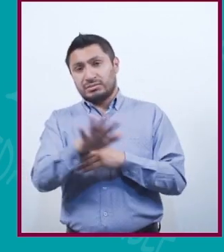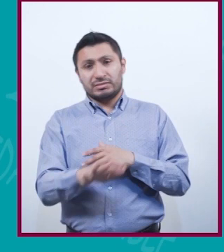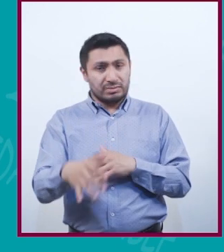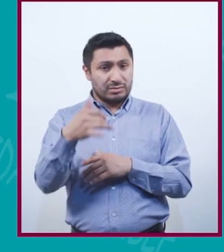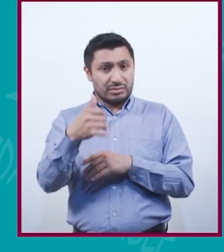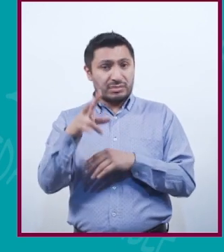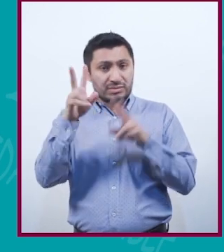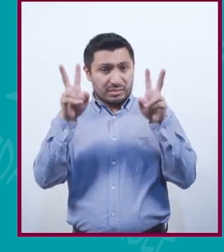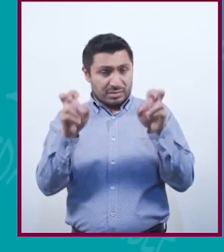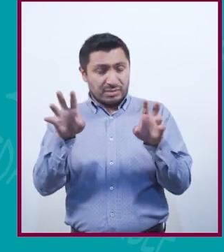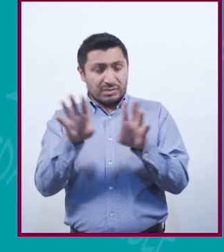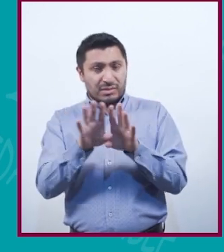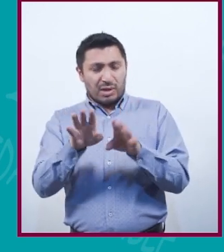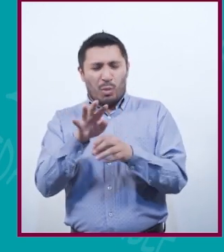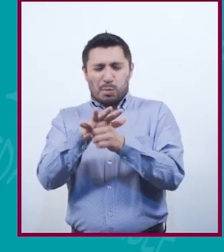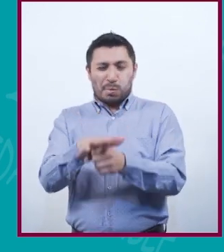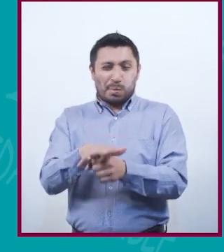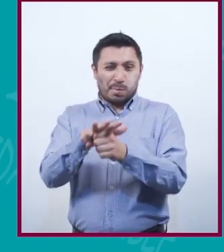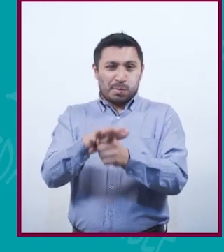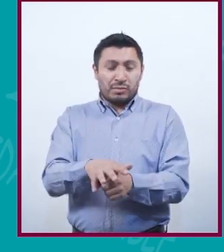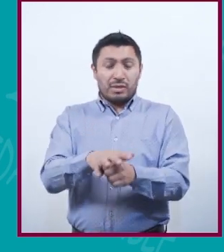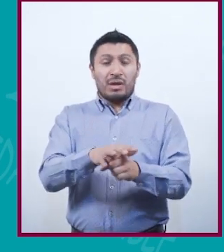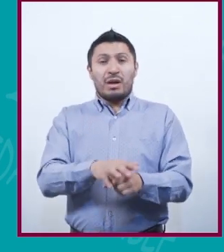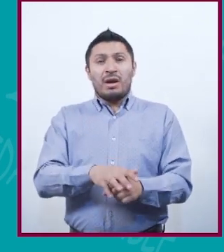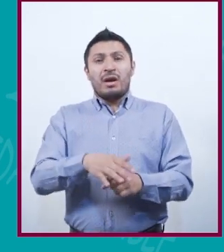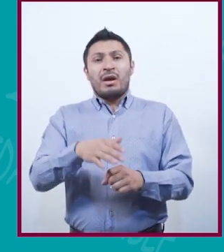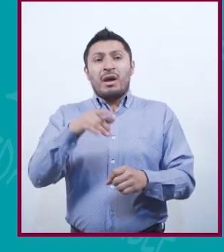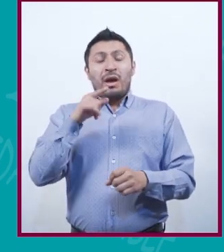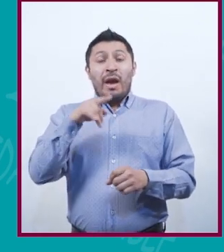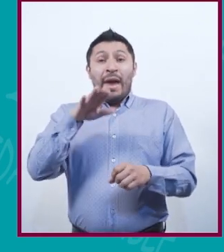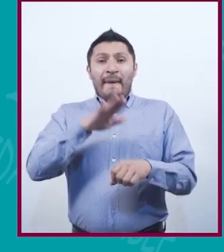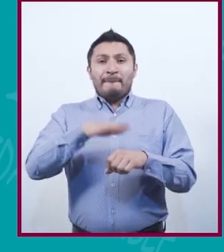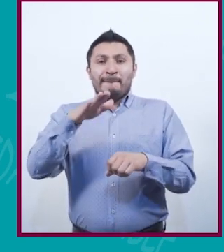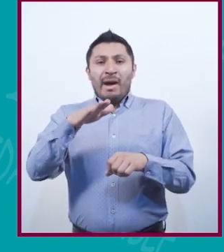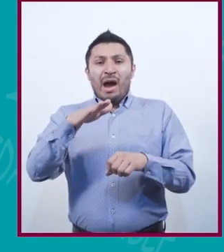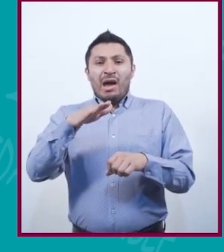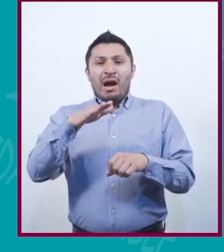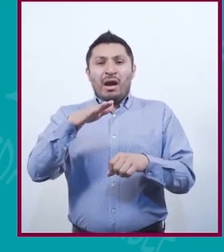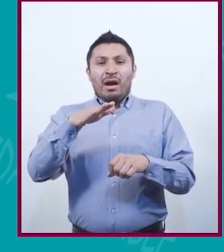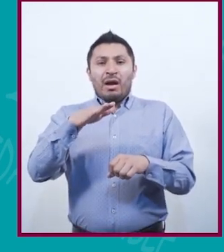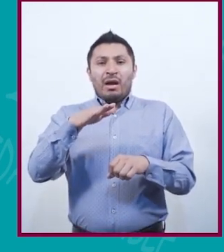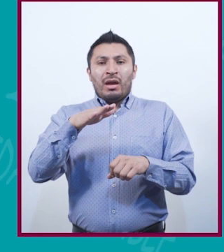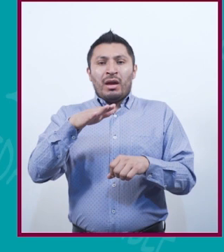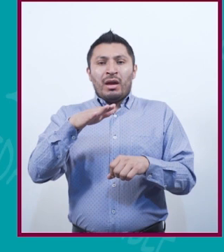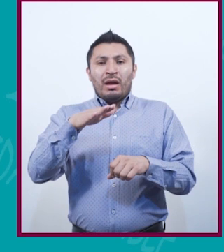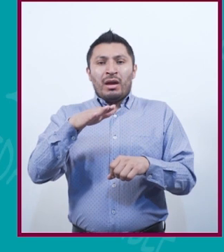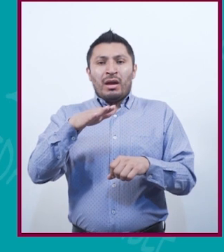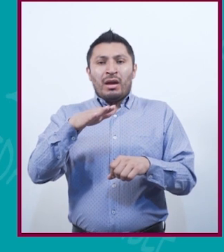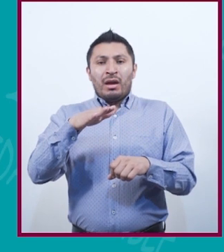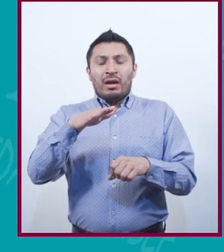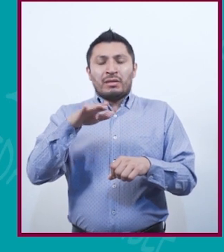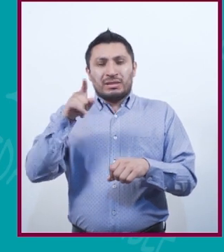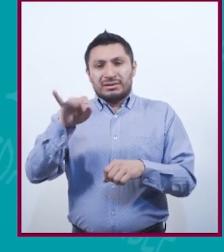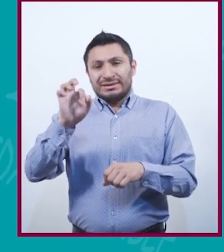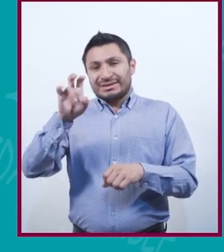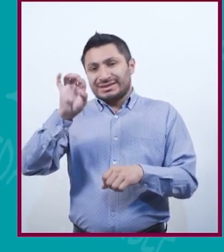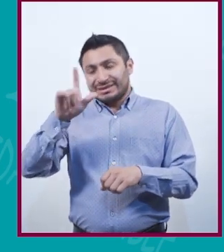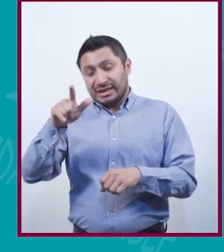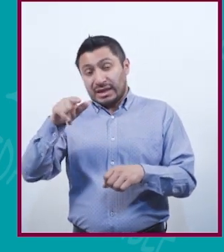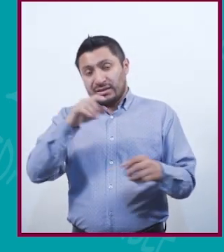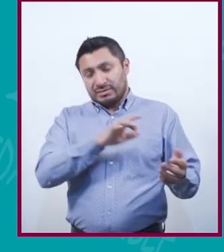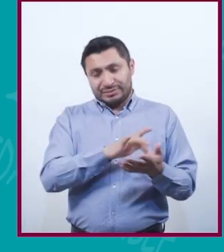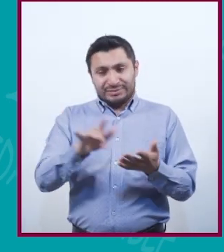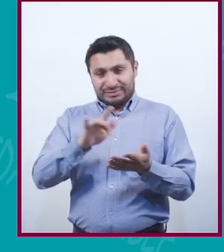este tema que presionó a las partes, especialmente a la potencia, al país ocupante, en este caso